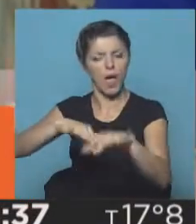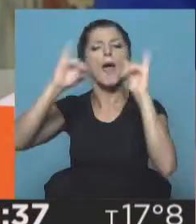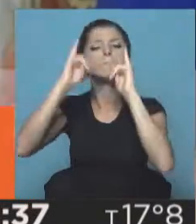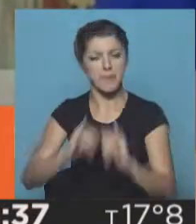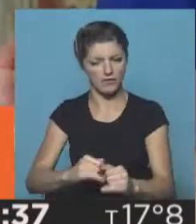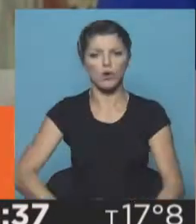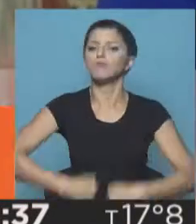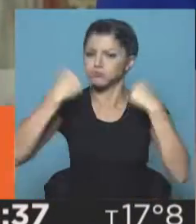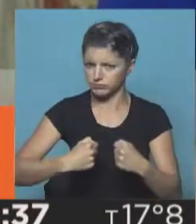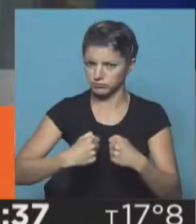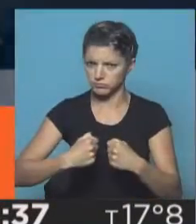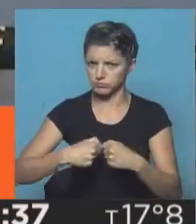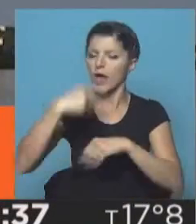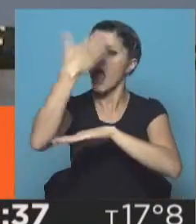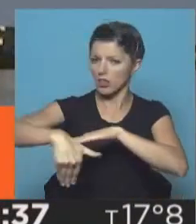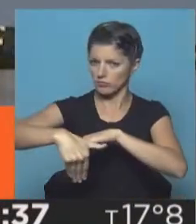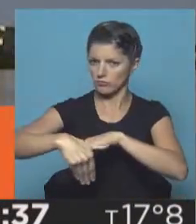firme en la calle.